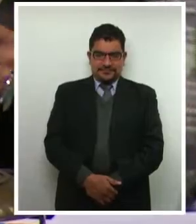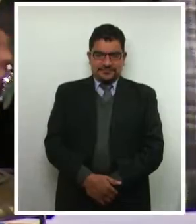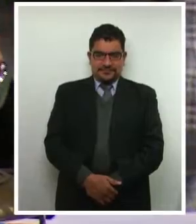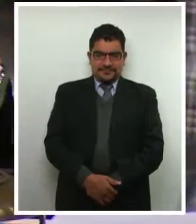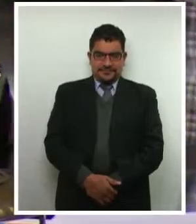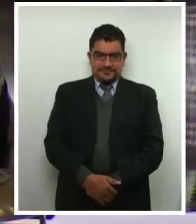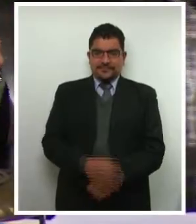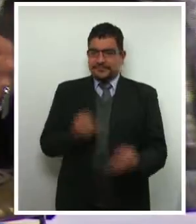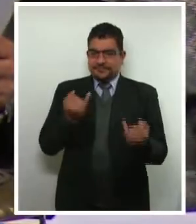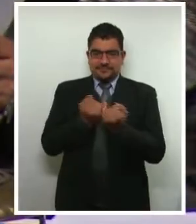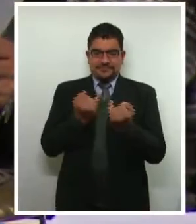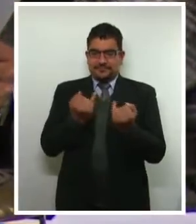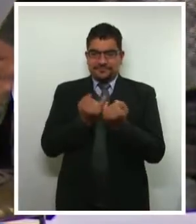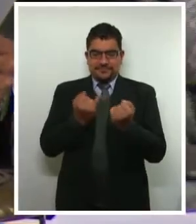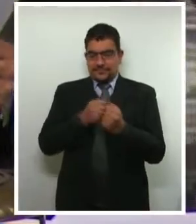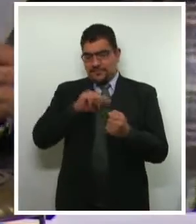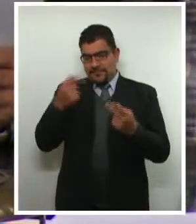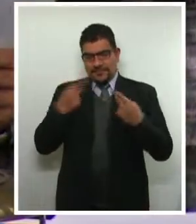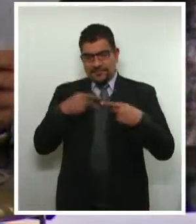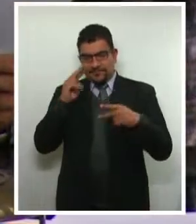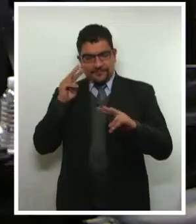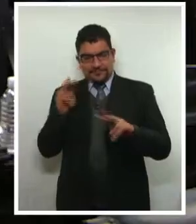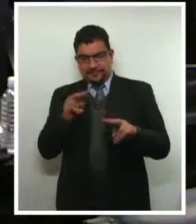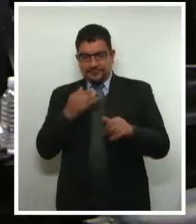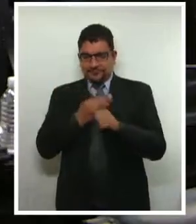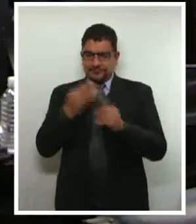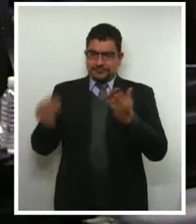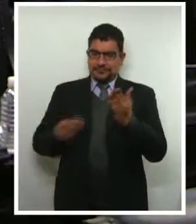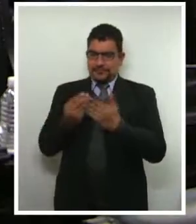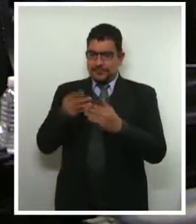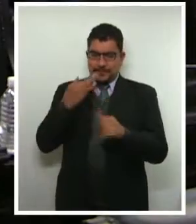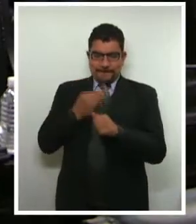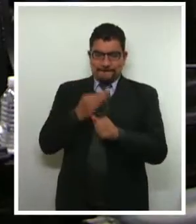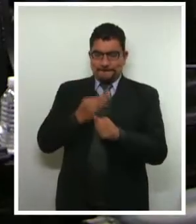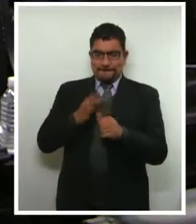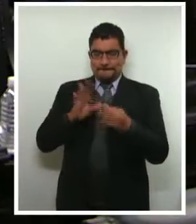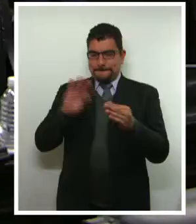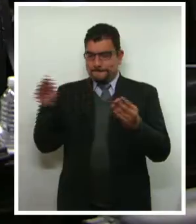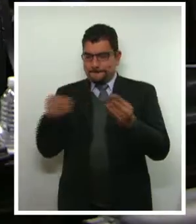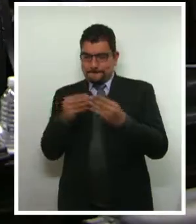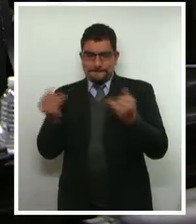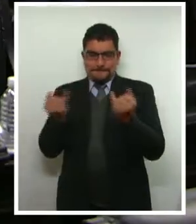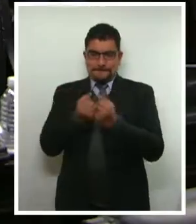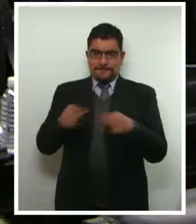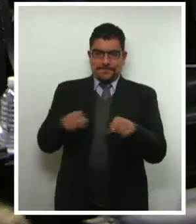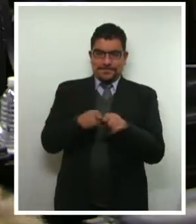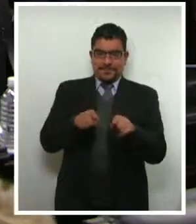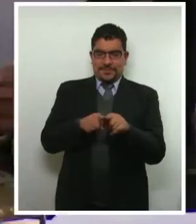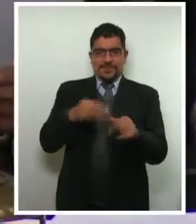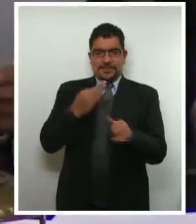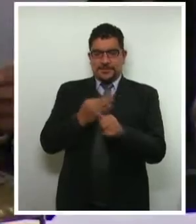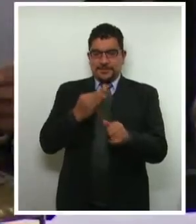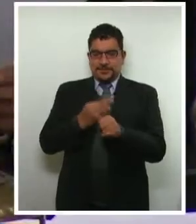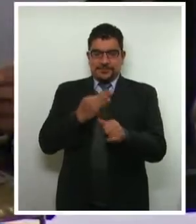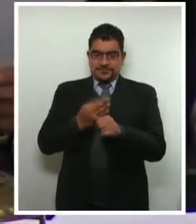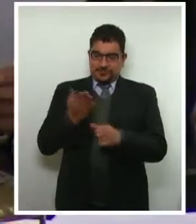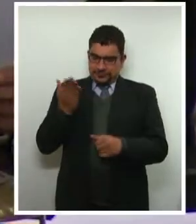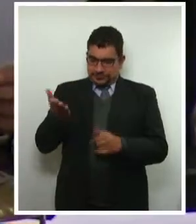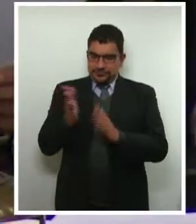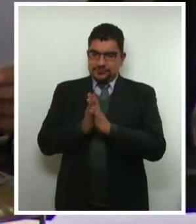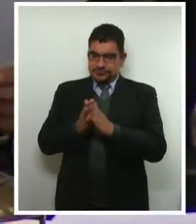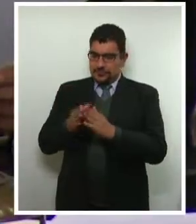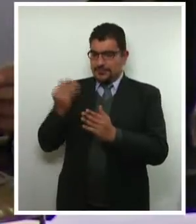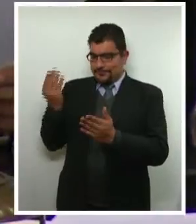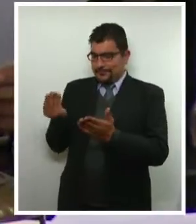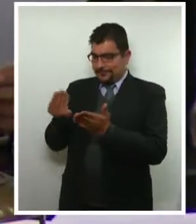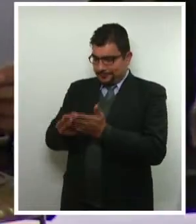¿Y coincide con la otra reserva? Sí, sí coincide con la otra reserva. Yo le propongo, para que